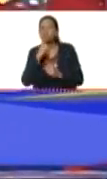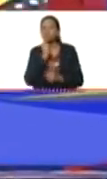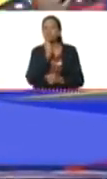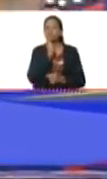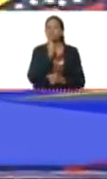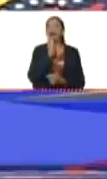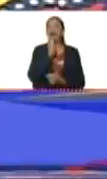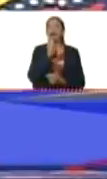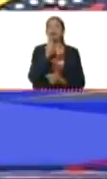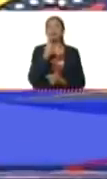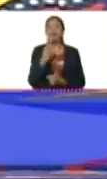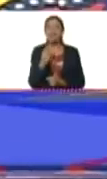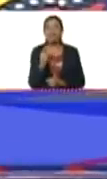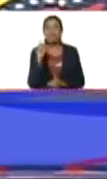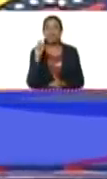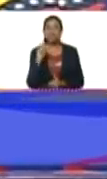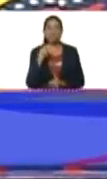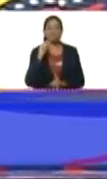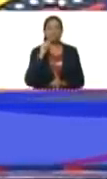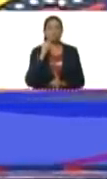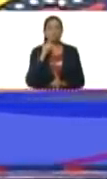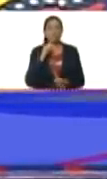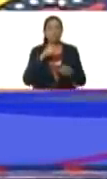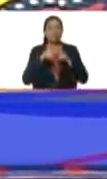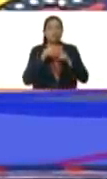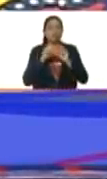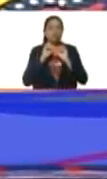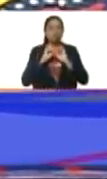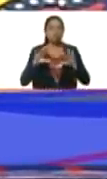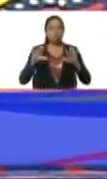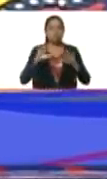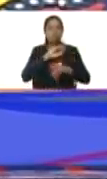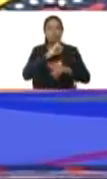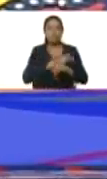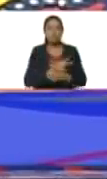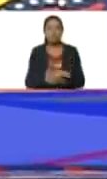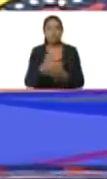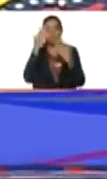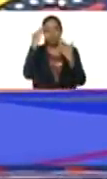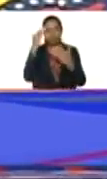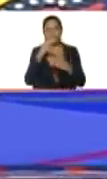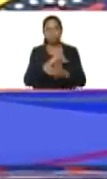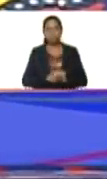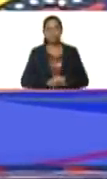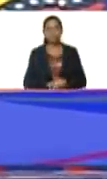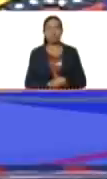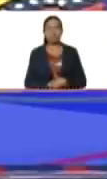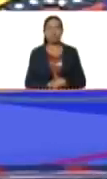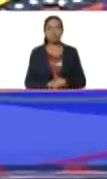es un peñonazo, pues. Bueno, mis saludos, José Vicente Rangel.